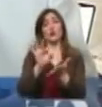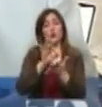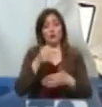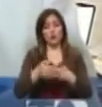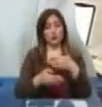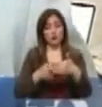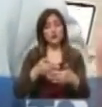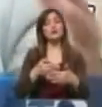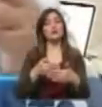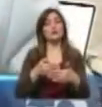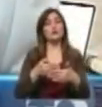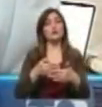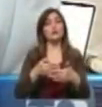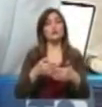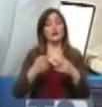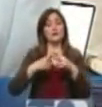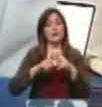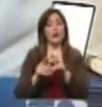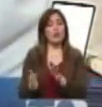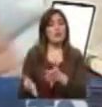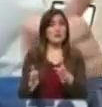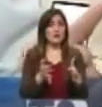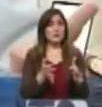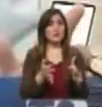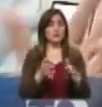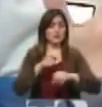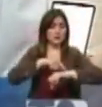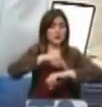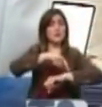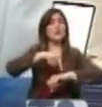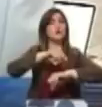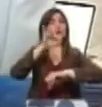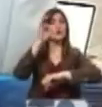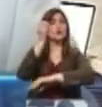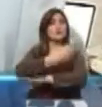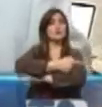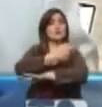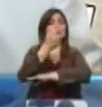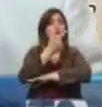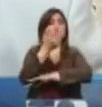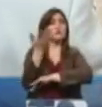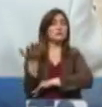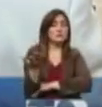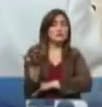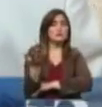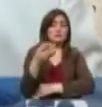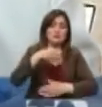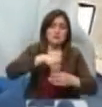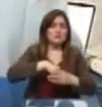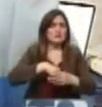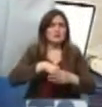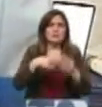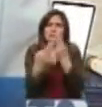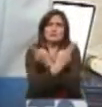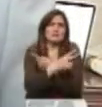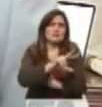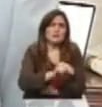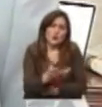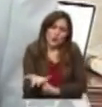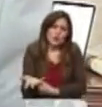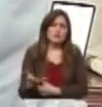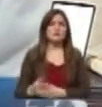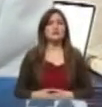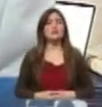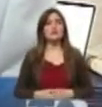de regularización o hayan iniciado su trámite porque tiene un tiempo, que son hasta 90 días, mientras estén en eso, no se les genere obviamente